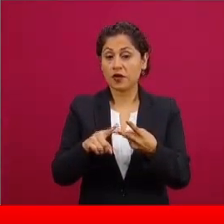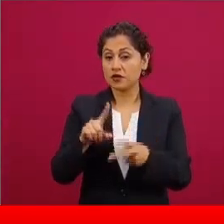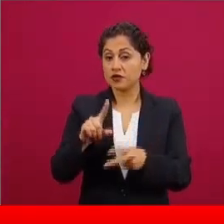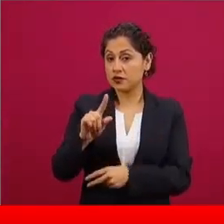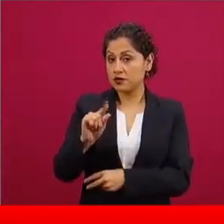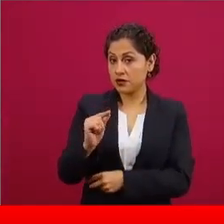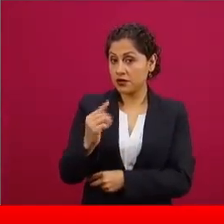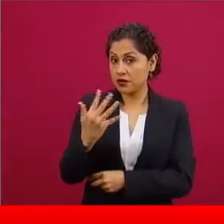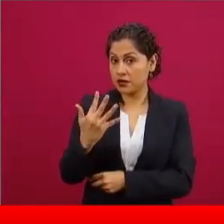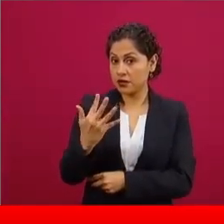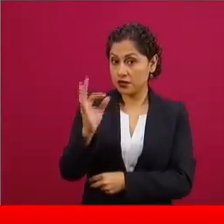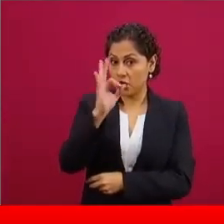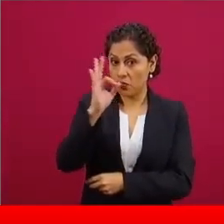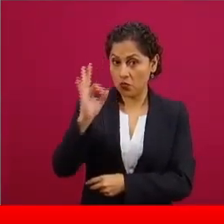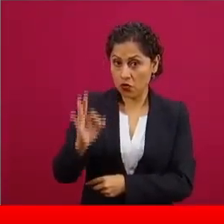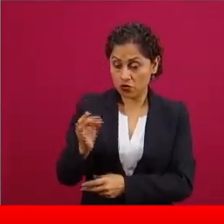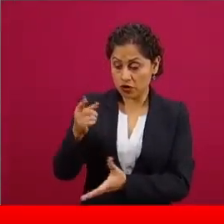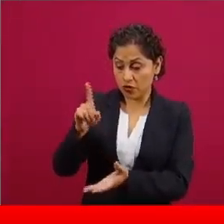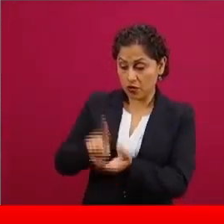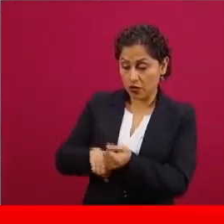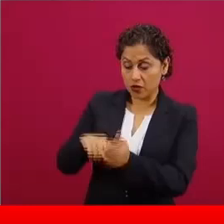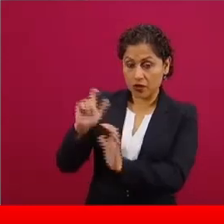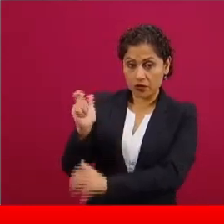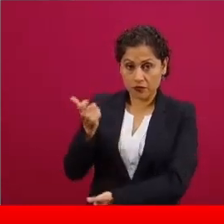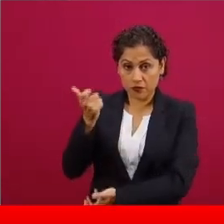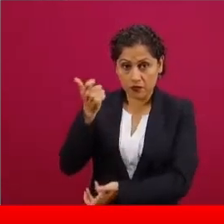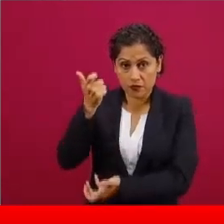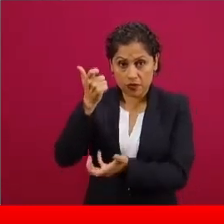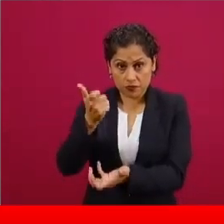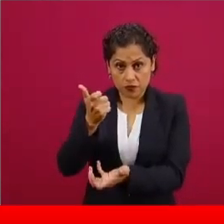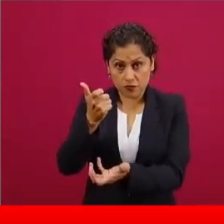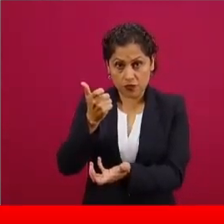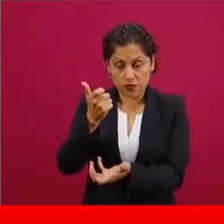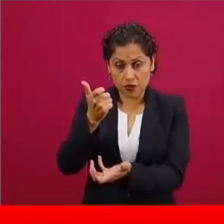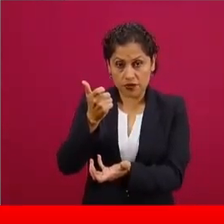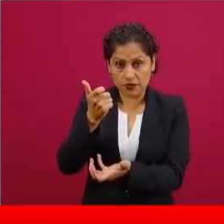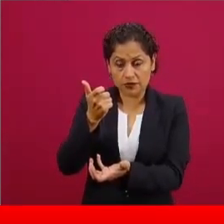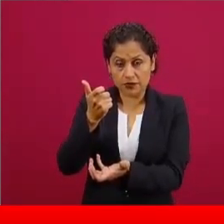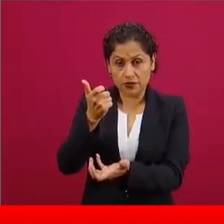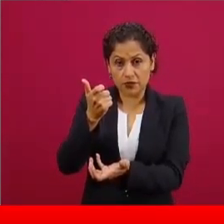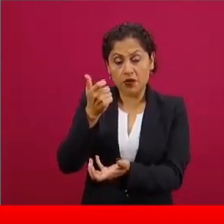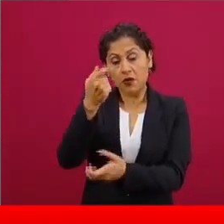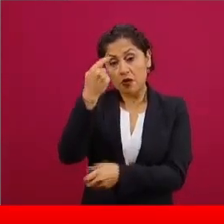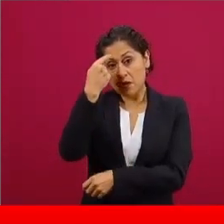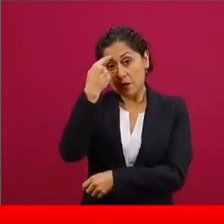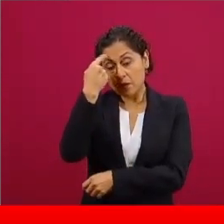del presupuesto disponible de las partidas